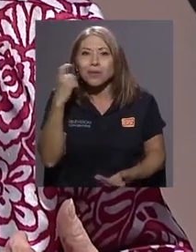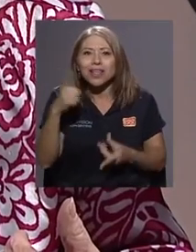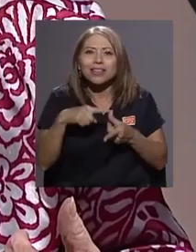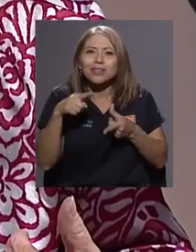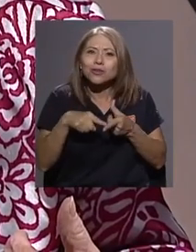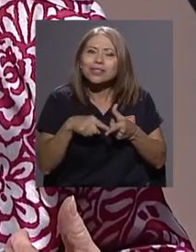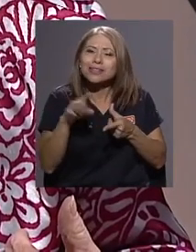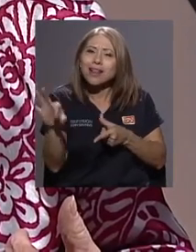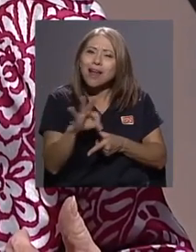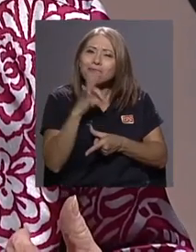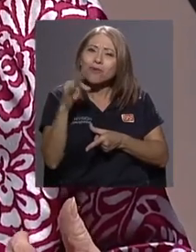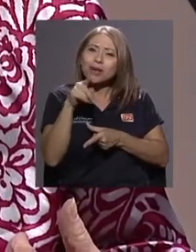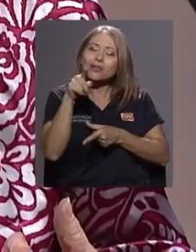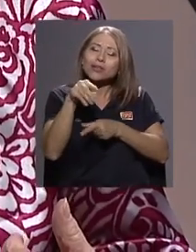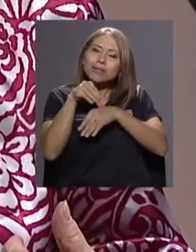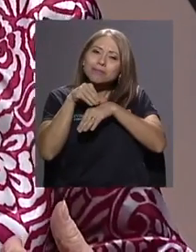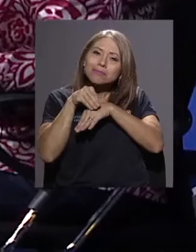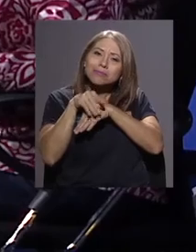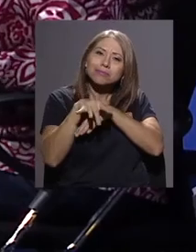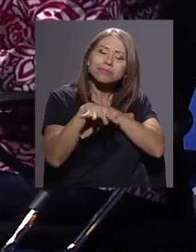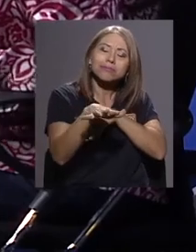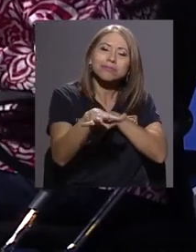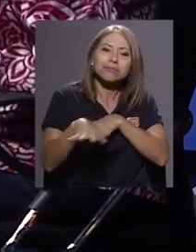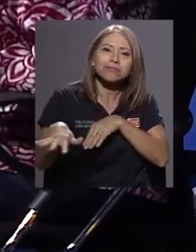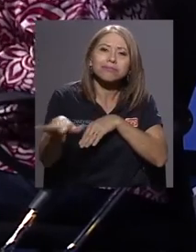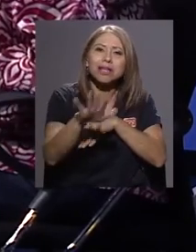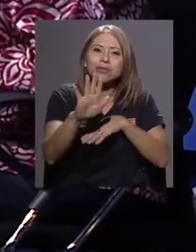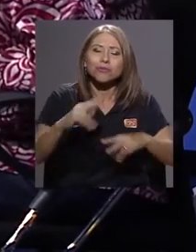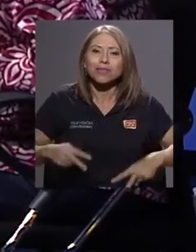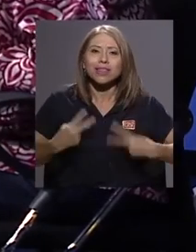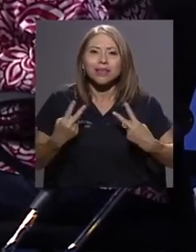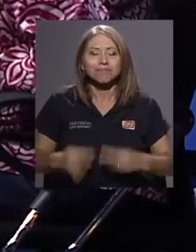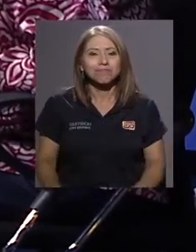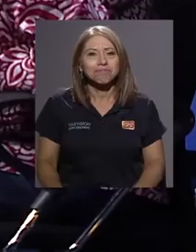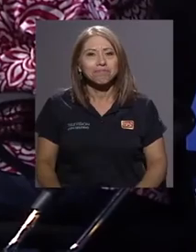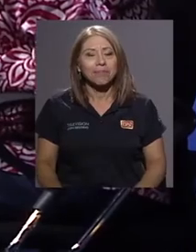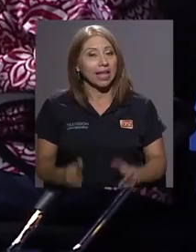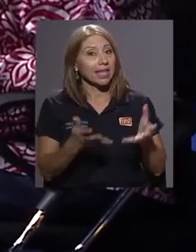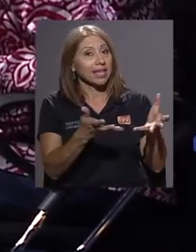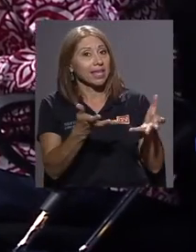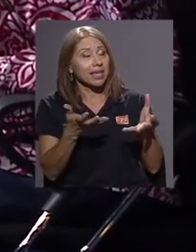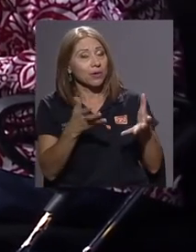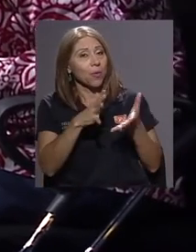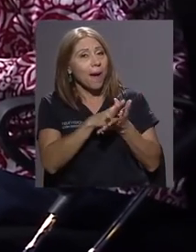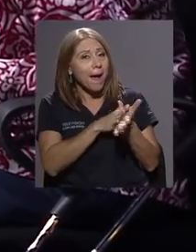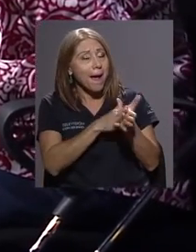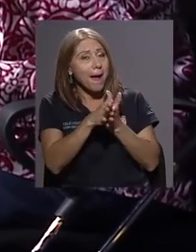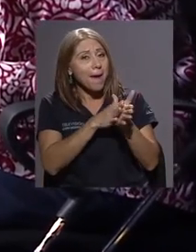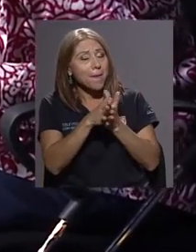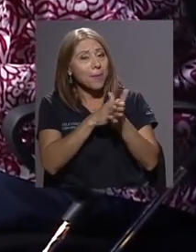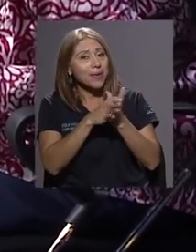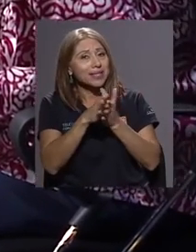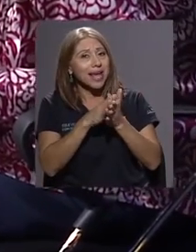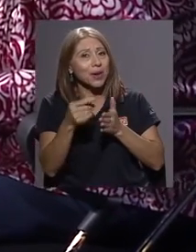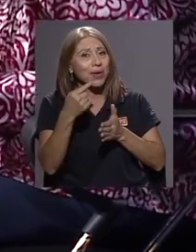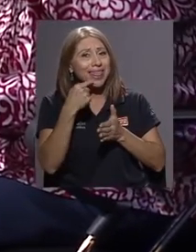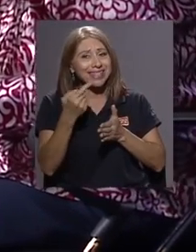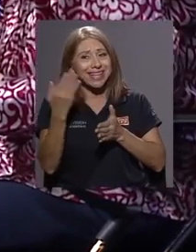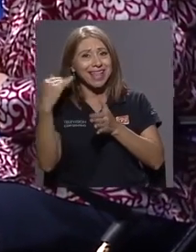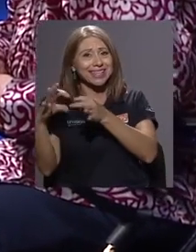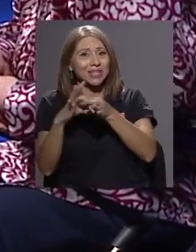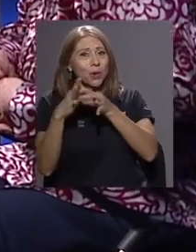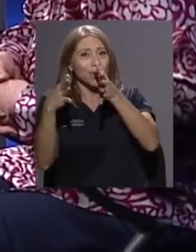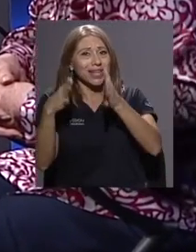trascender a lo largo y quiero retomar las palabras que en algún momento nos decía nuestro coordinador de programación